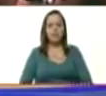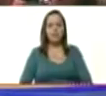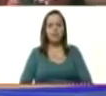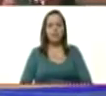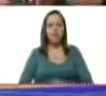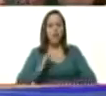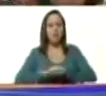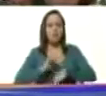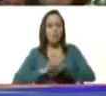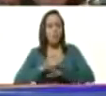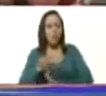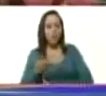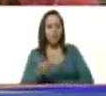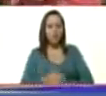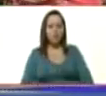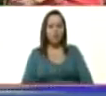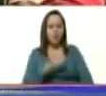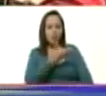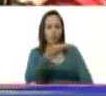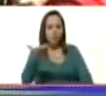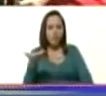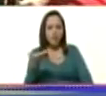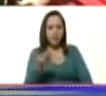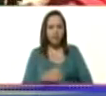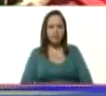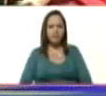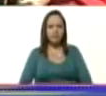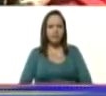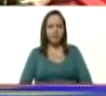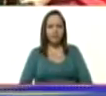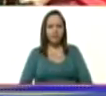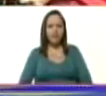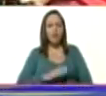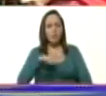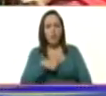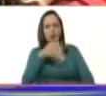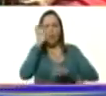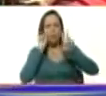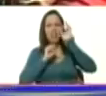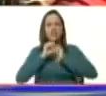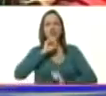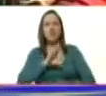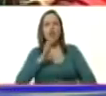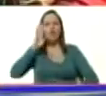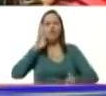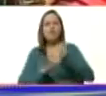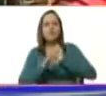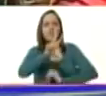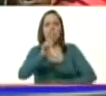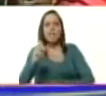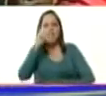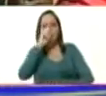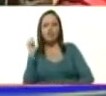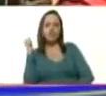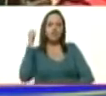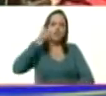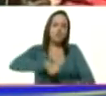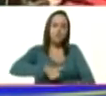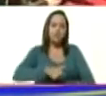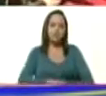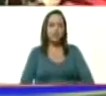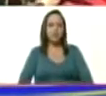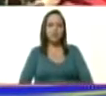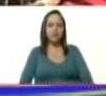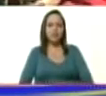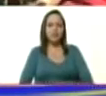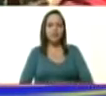Porque con ustedes se puede entender la historia de los últimos 30 años. Por